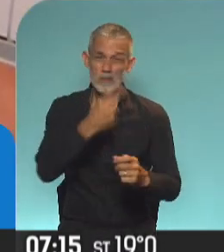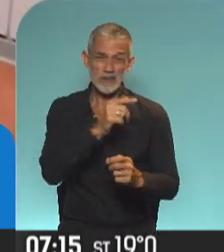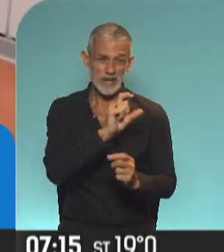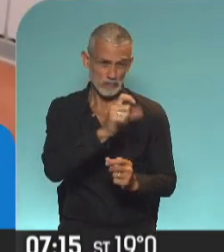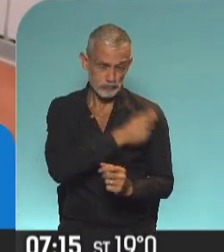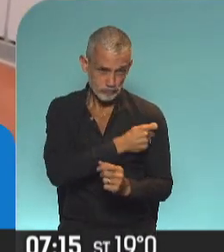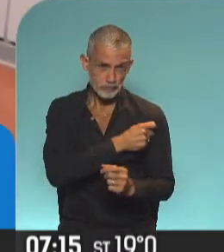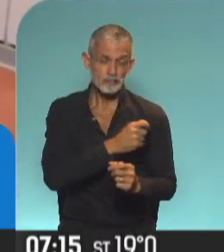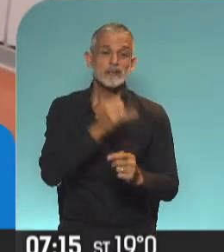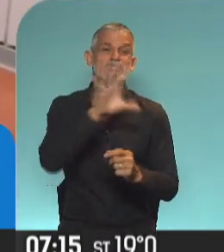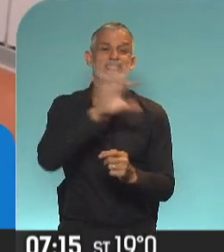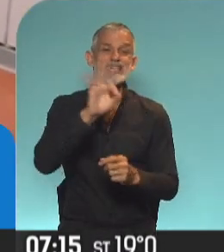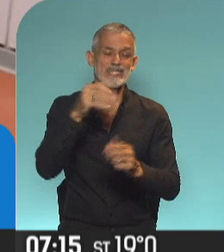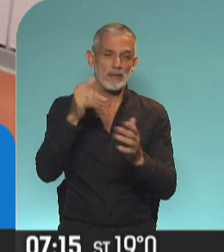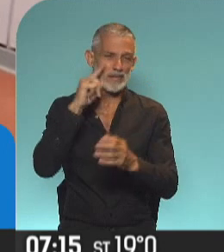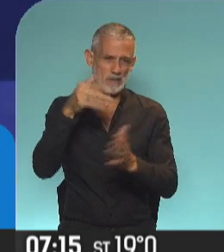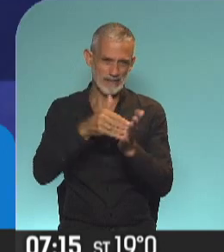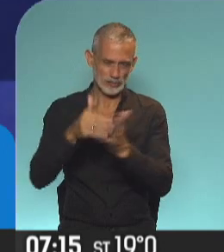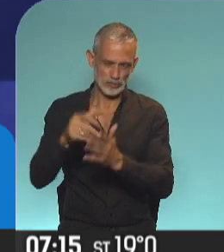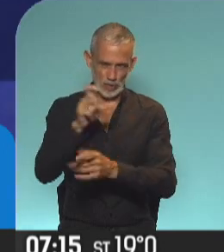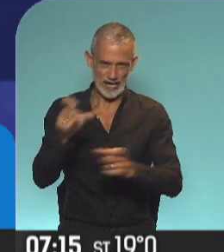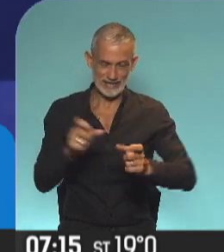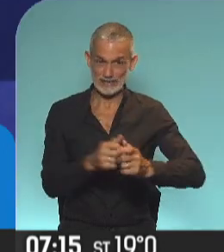a medio millón de personas